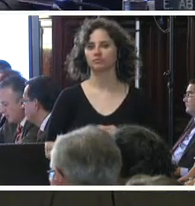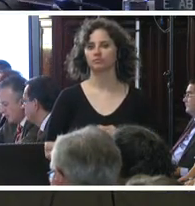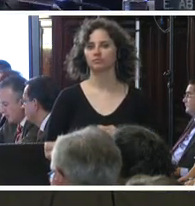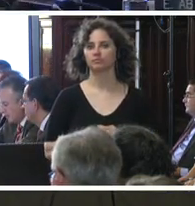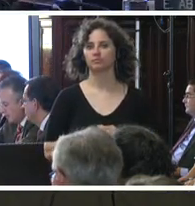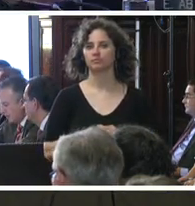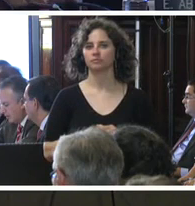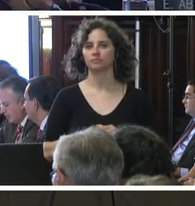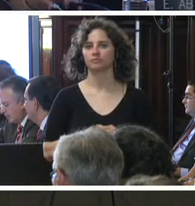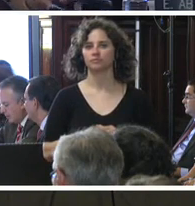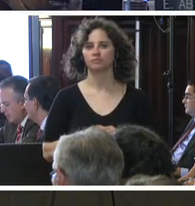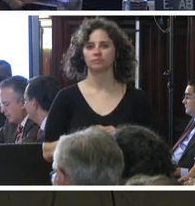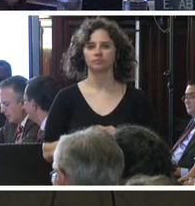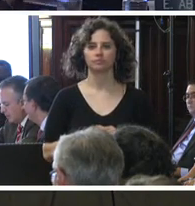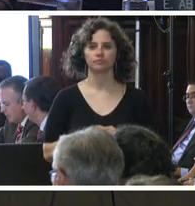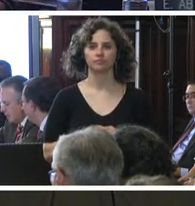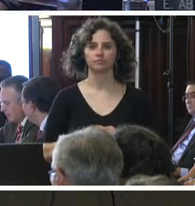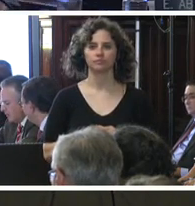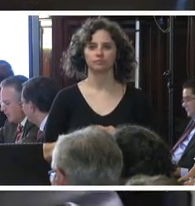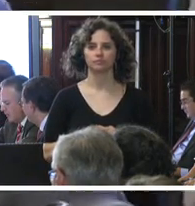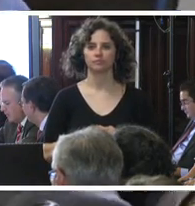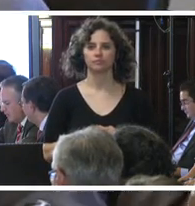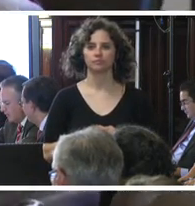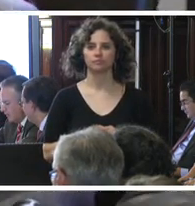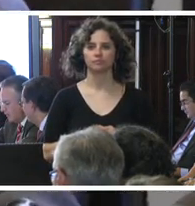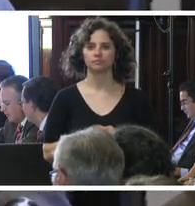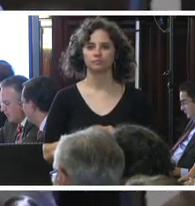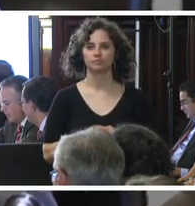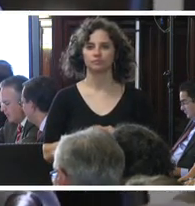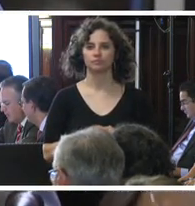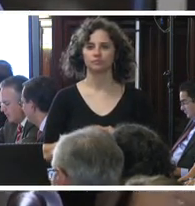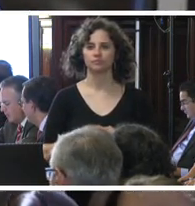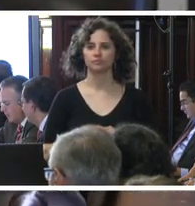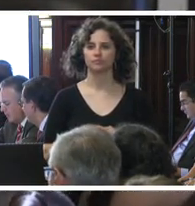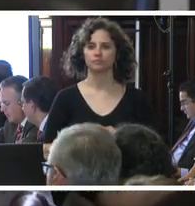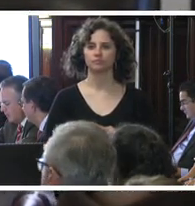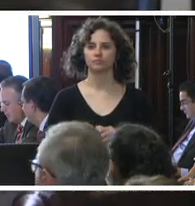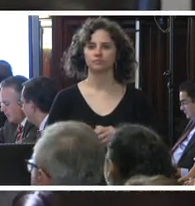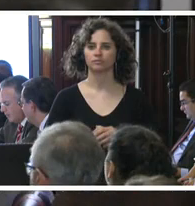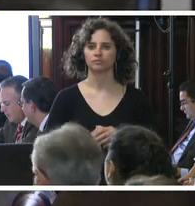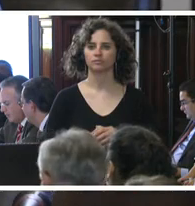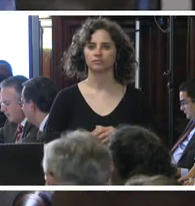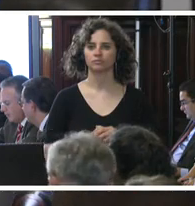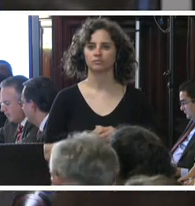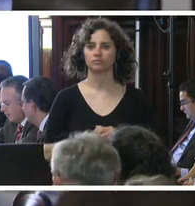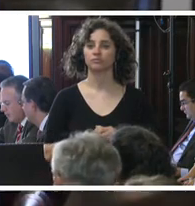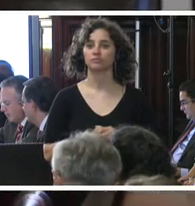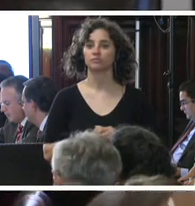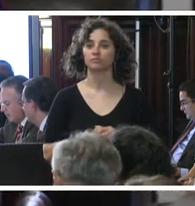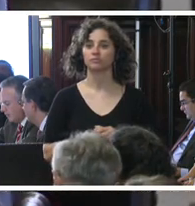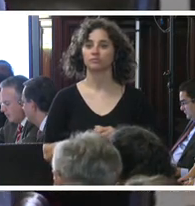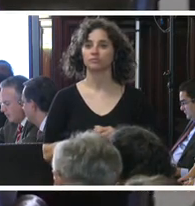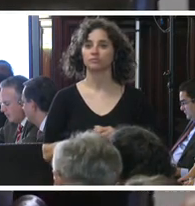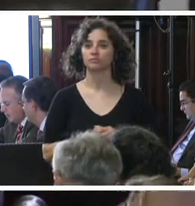I adopt Commissioner Cavalieri's question, and that's all I have to say.